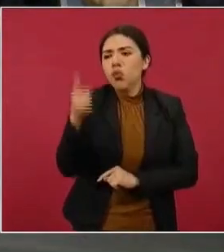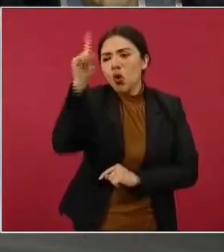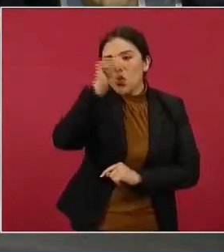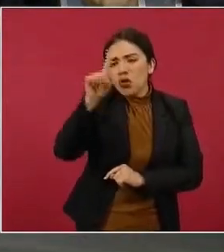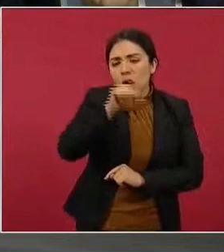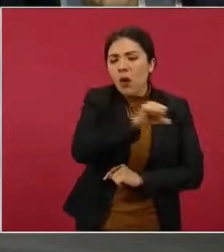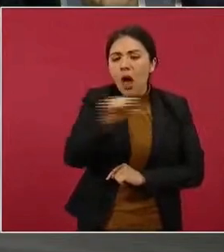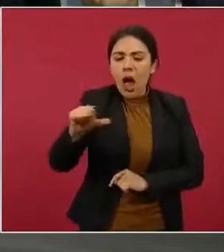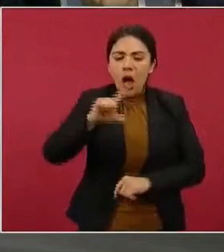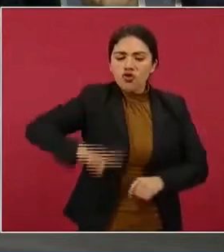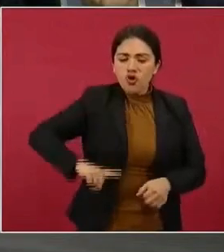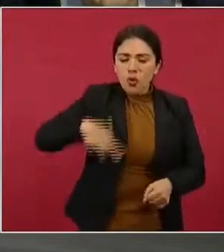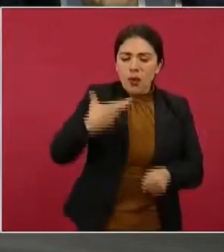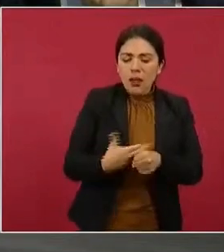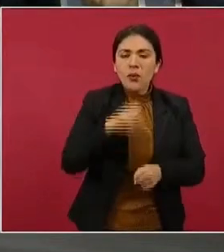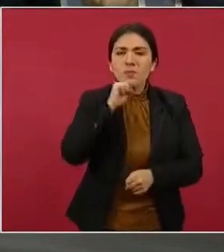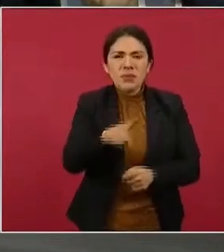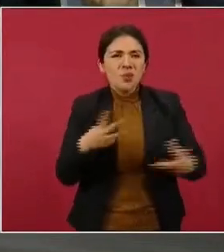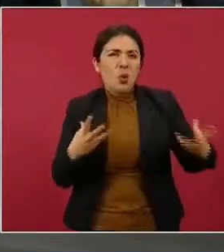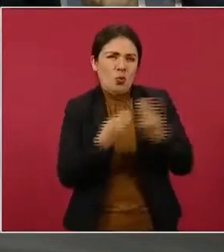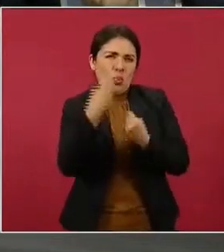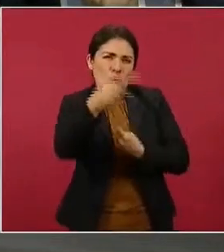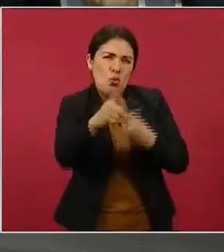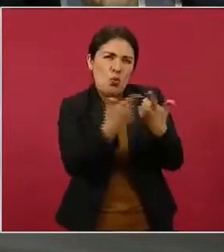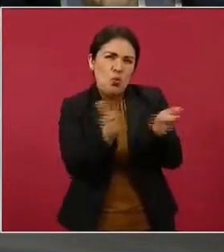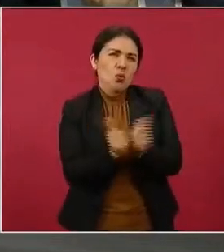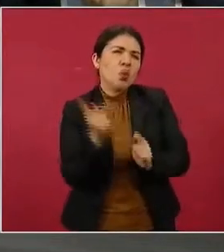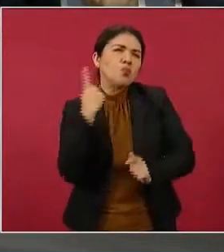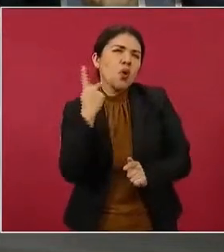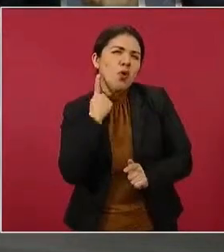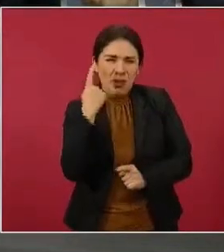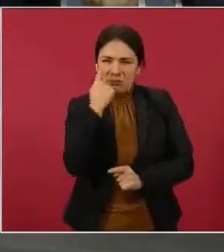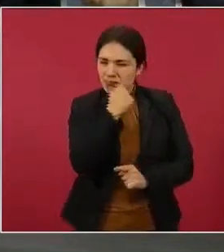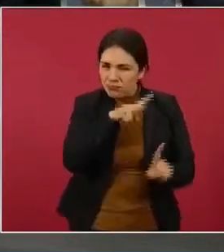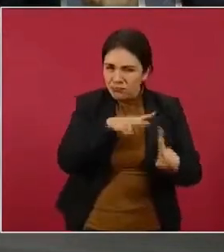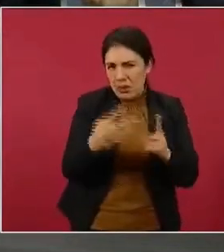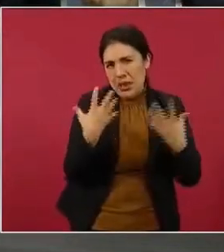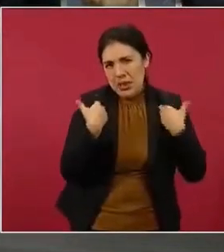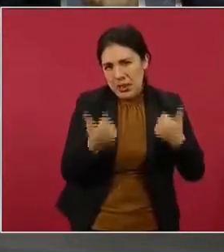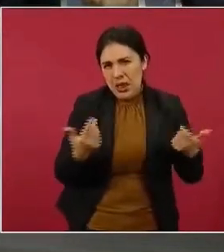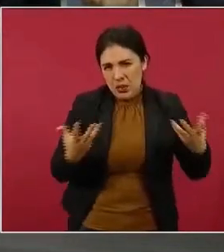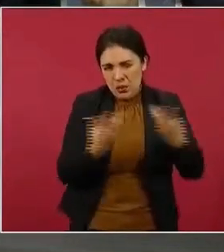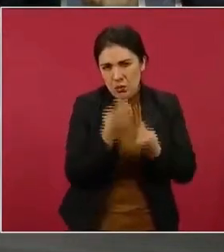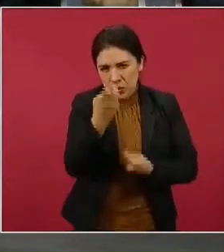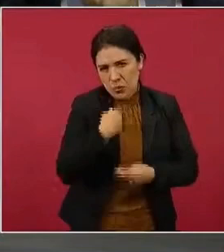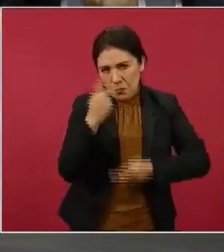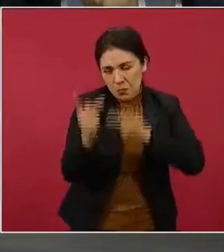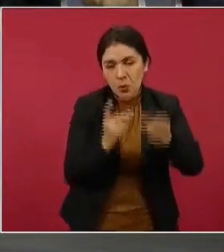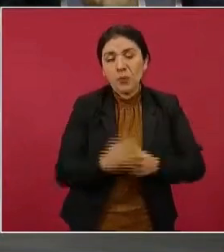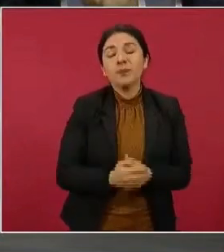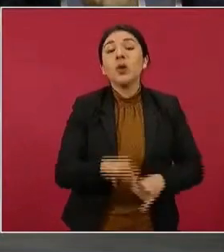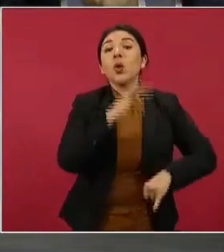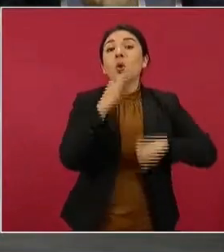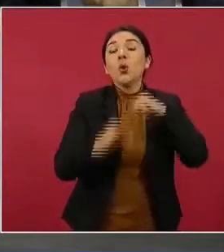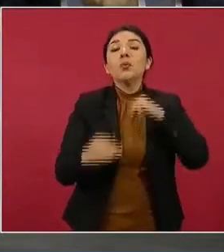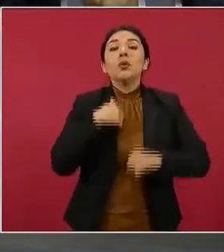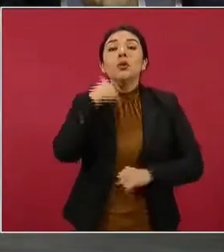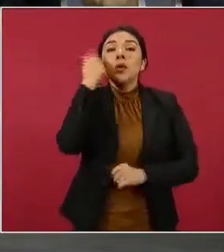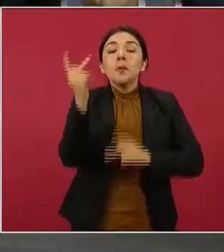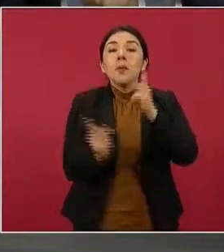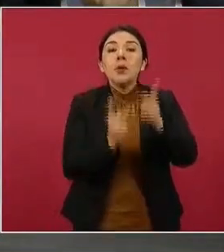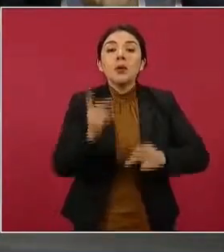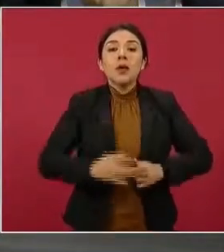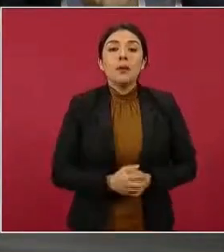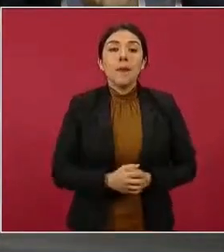por lo menos del mismo signo partidista, que comparten esta visión. Y por último, preguntarle, presidente, comentarle